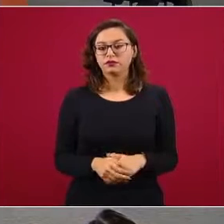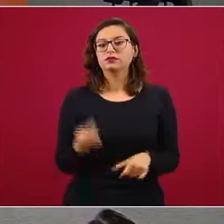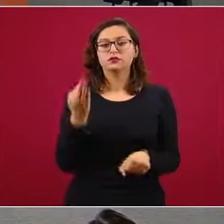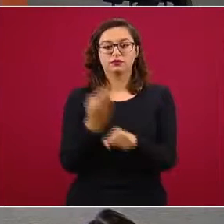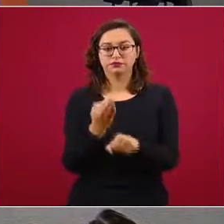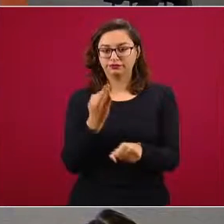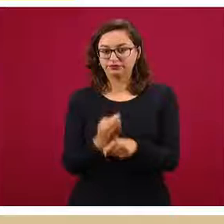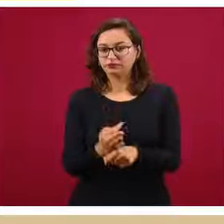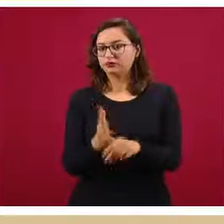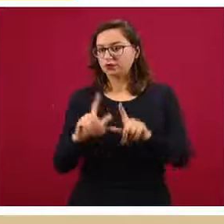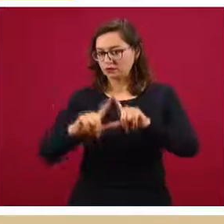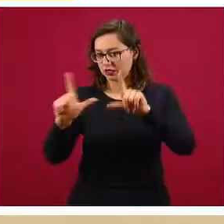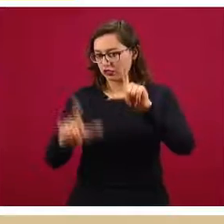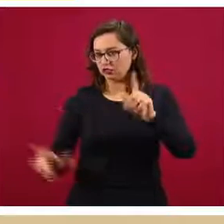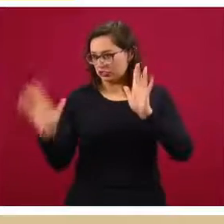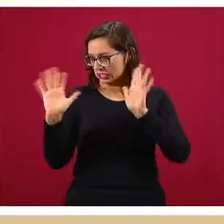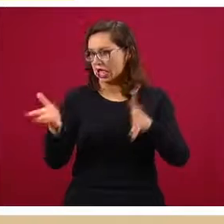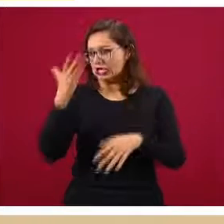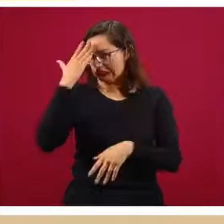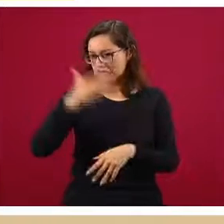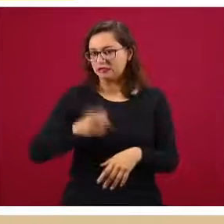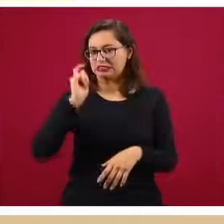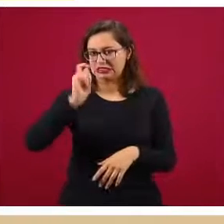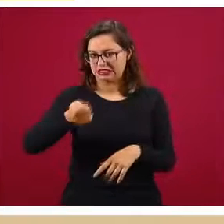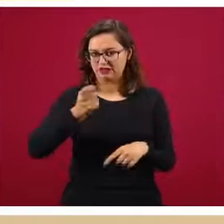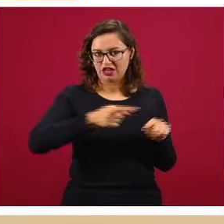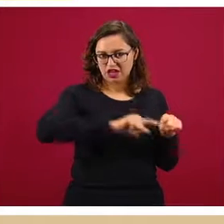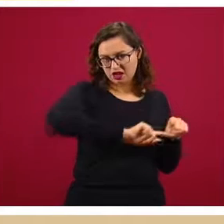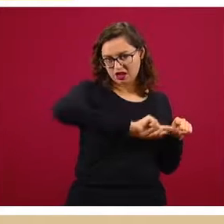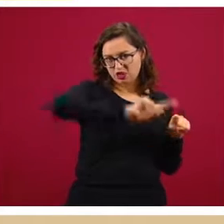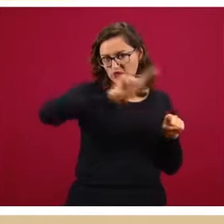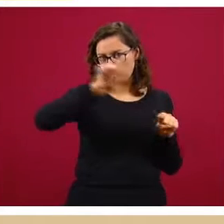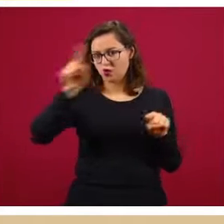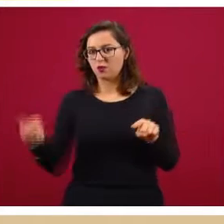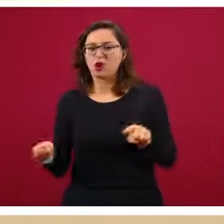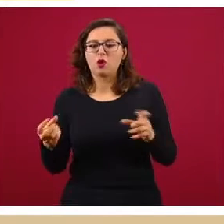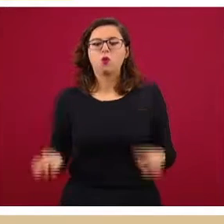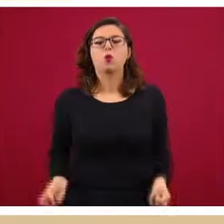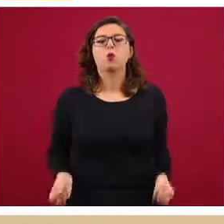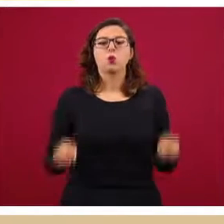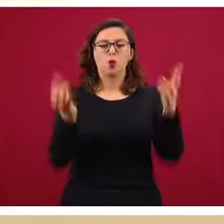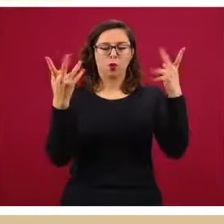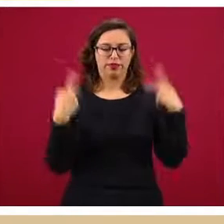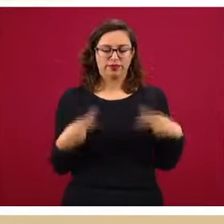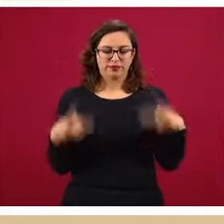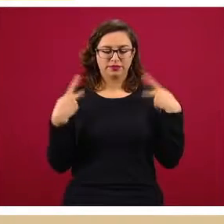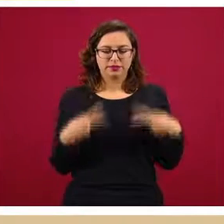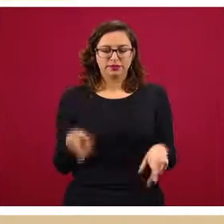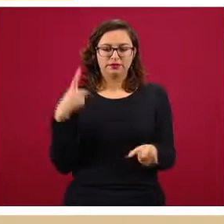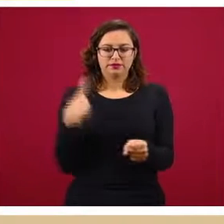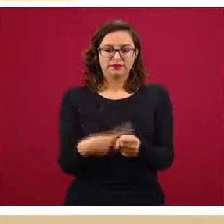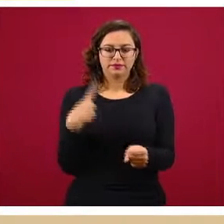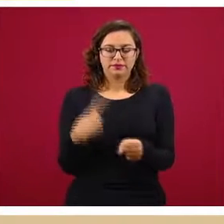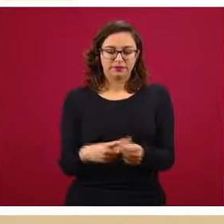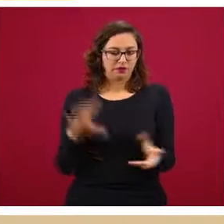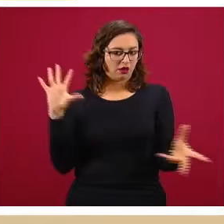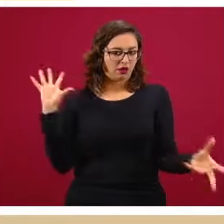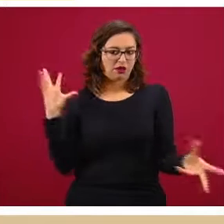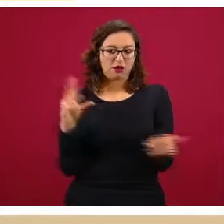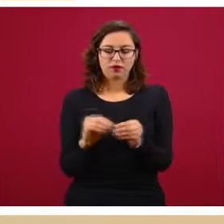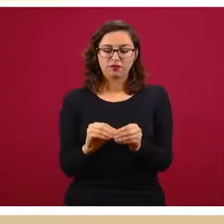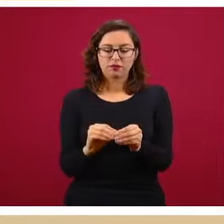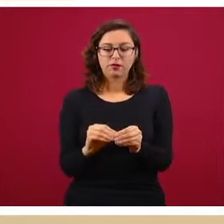es una curva epidémica, es una gráfica que representa la cantidad de personas enfermas